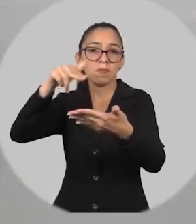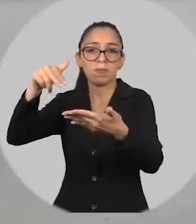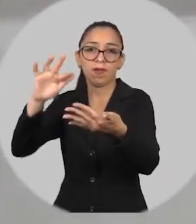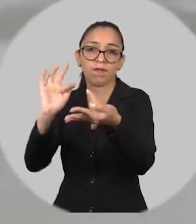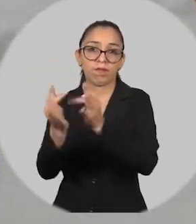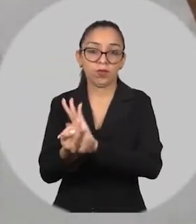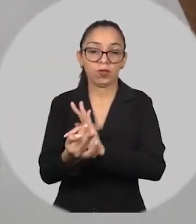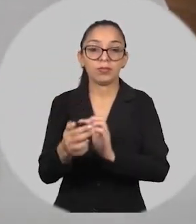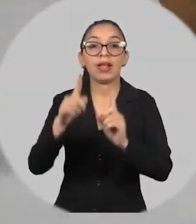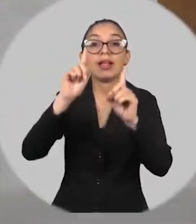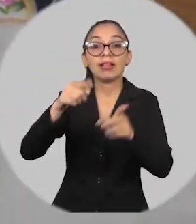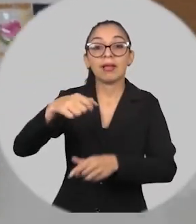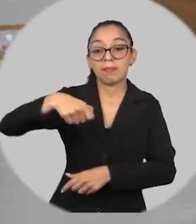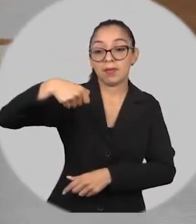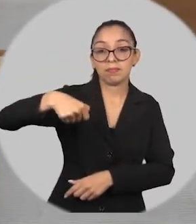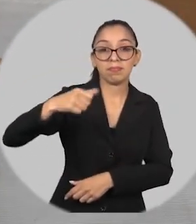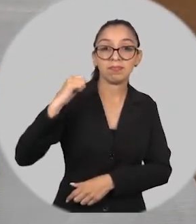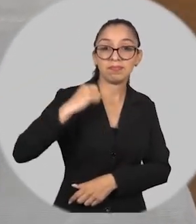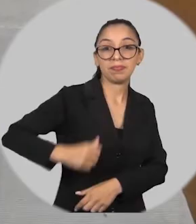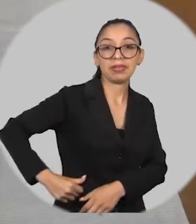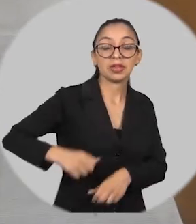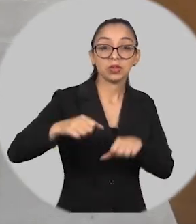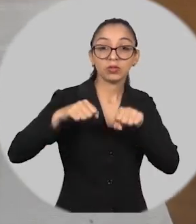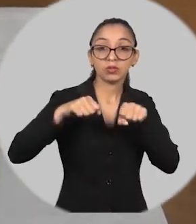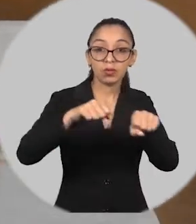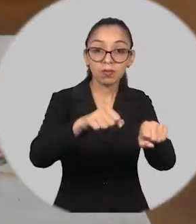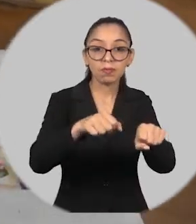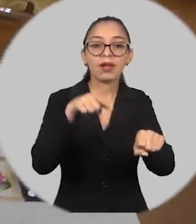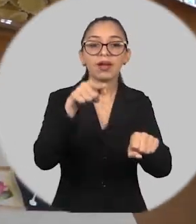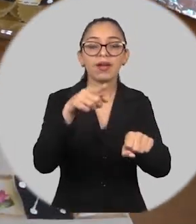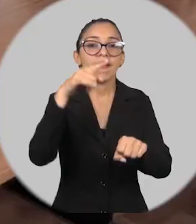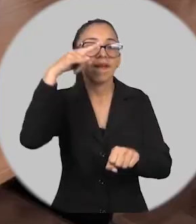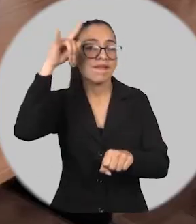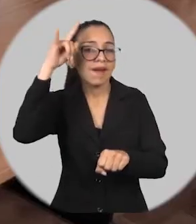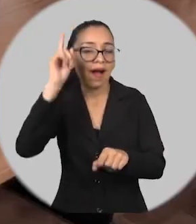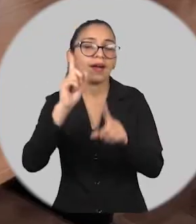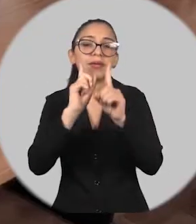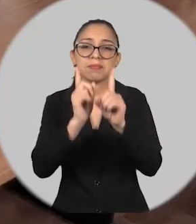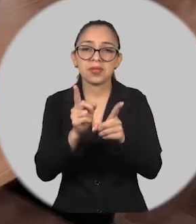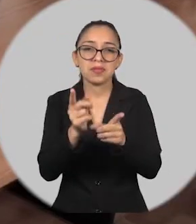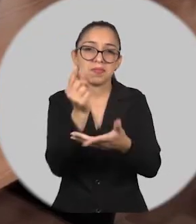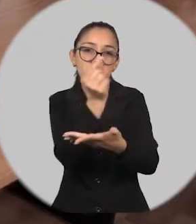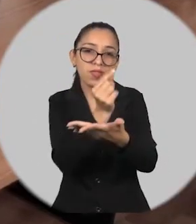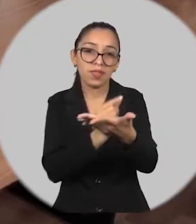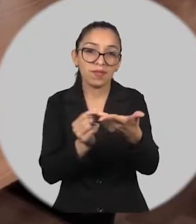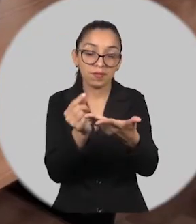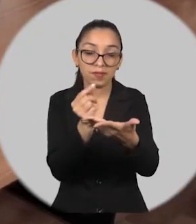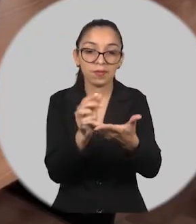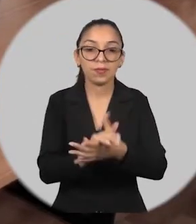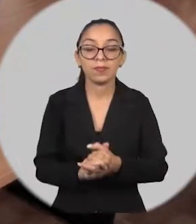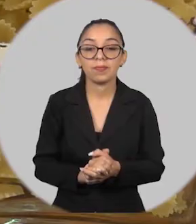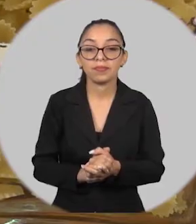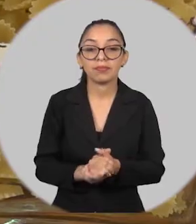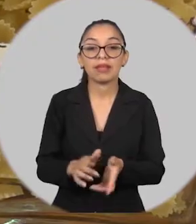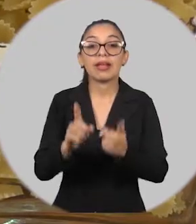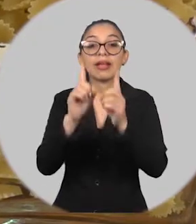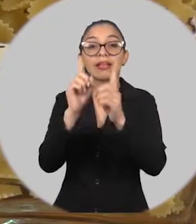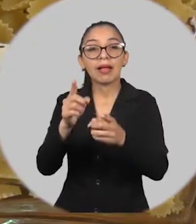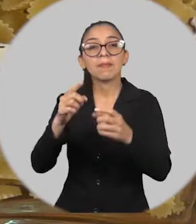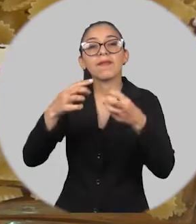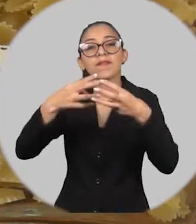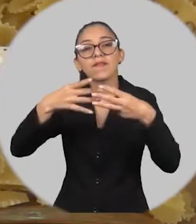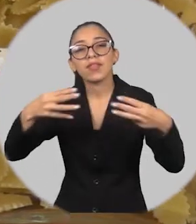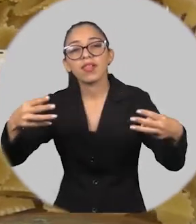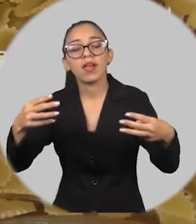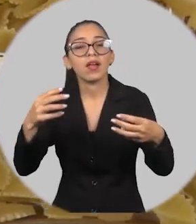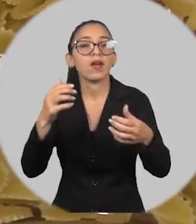la misma vaquita. Los porta fideos, arroz y poroto que están ahí, que le hice, solamente la guarda para